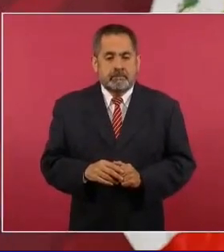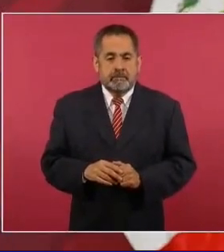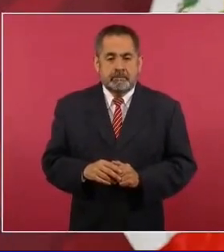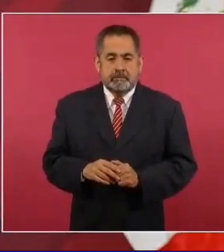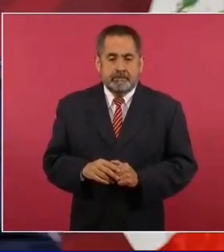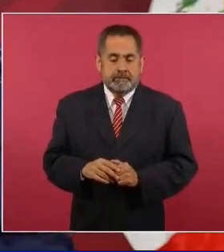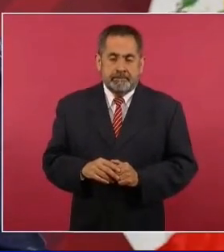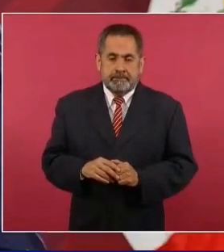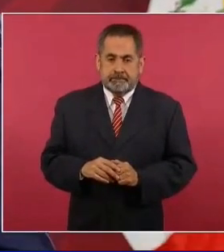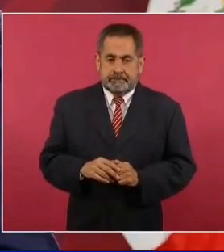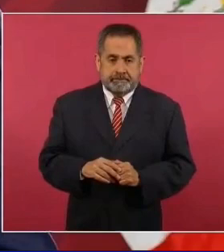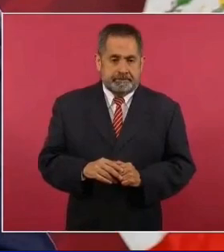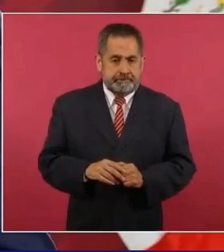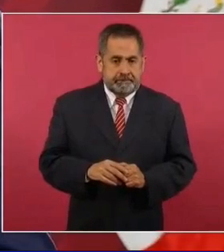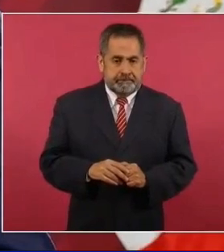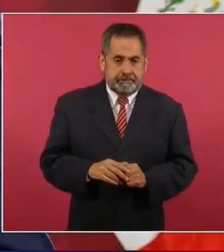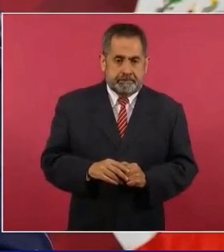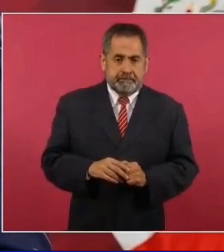si